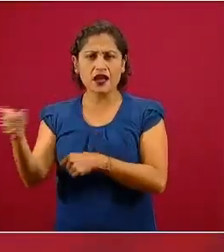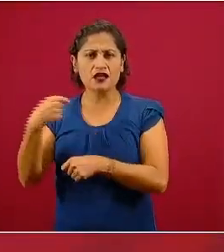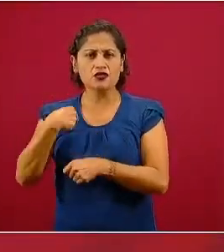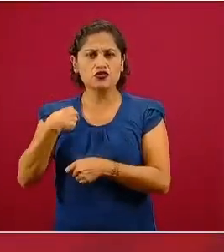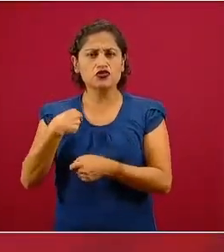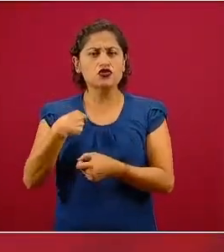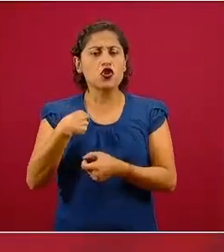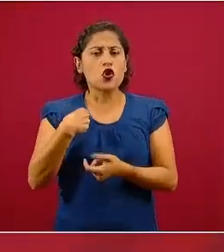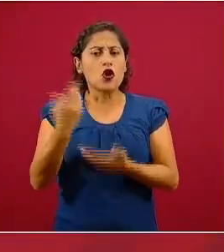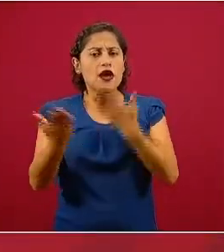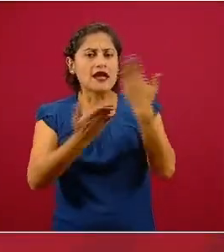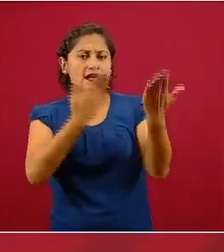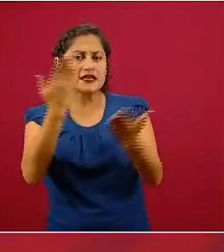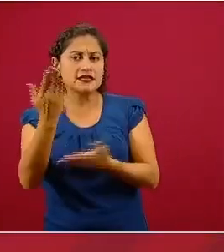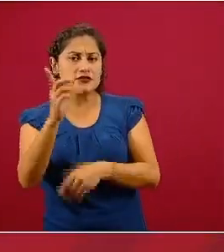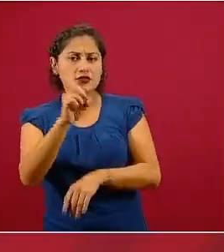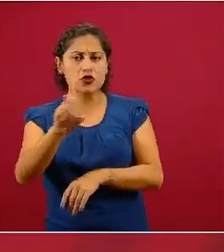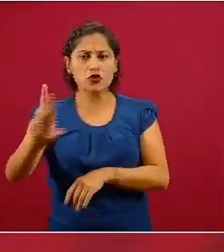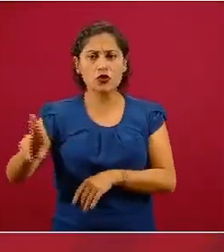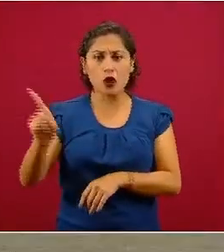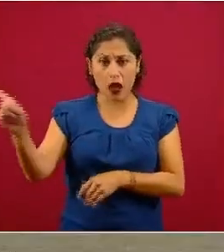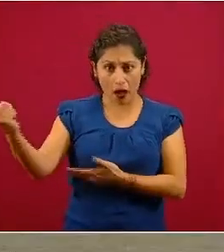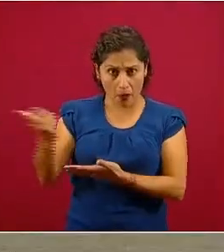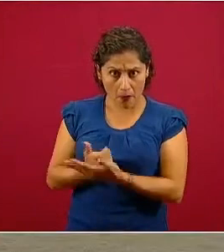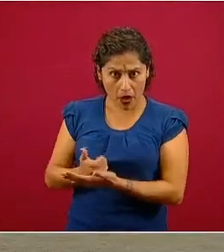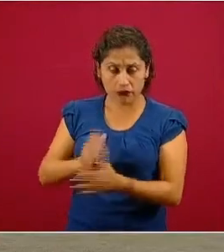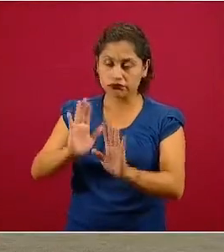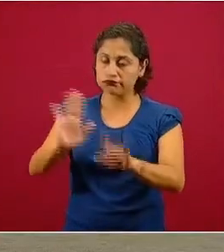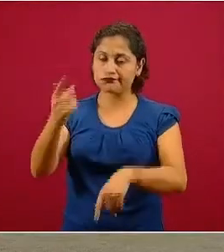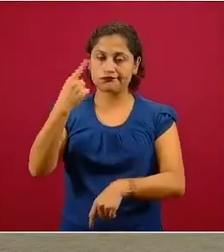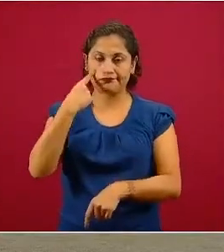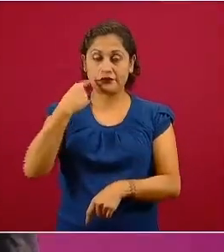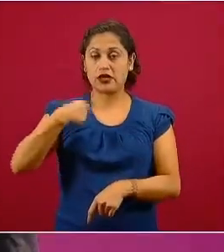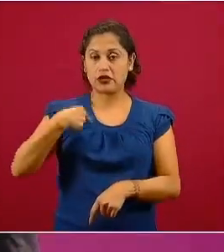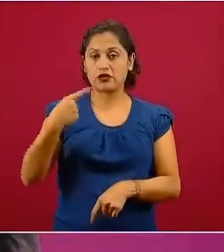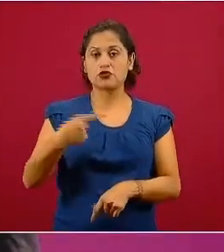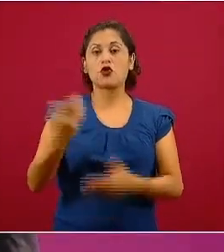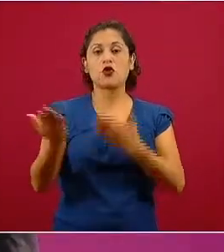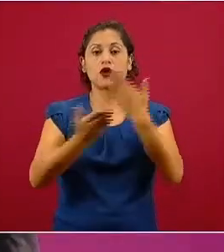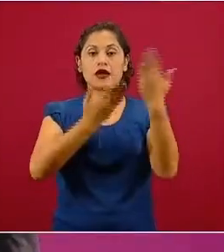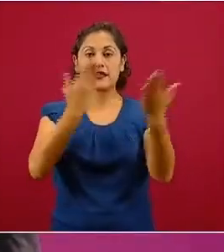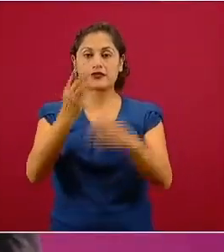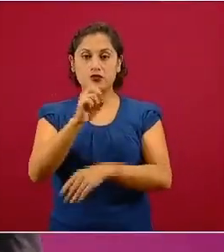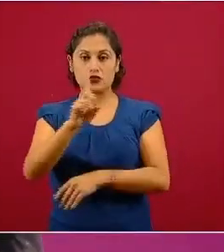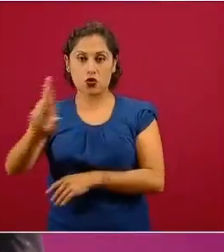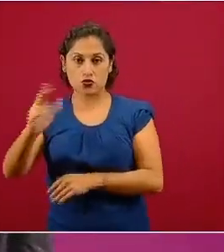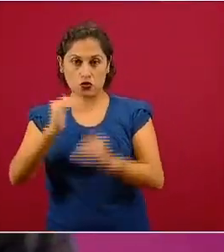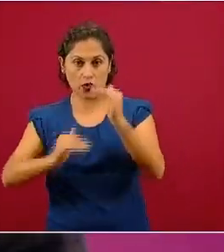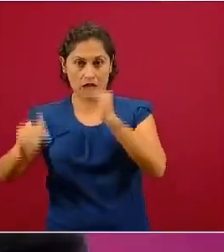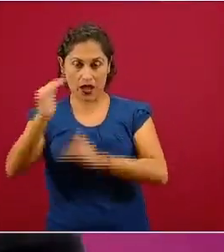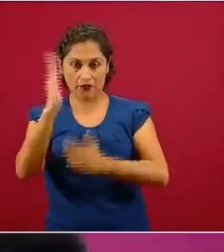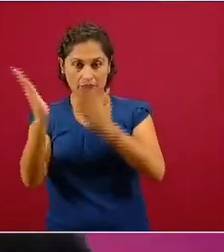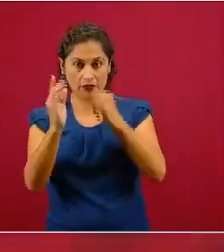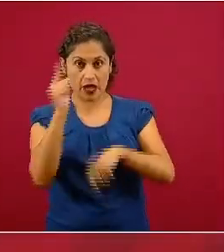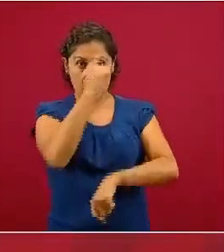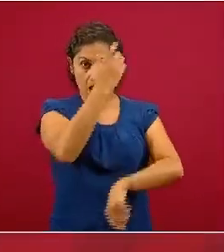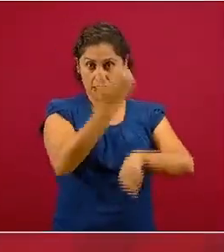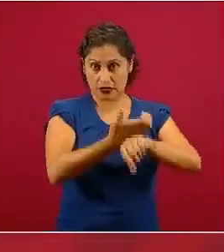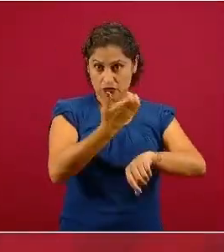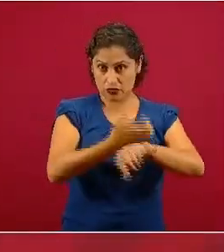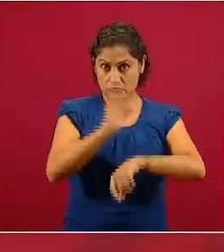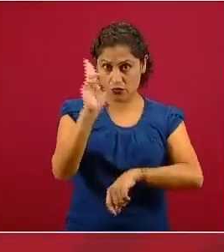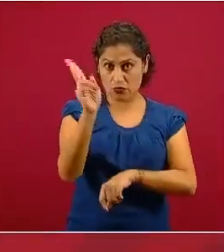absurdo. Resulta que cuando yo estaba haciendo el doctorado en la Universidad Johns Hopkins en Baltimore, Estados Unidos, la